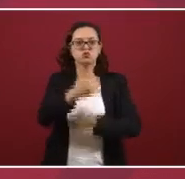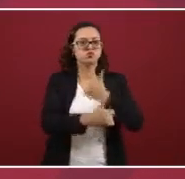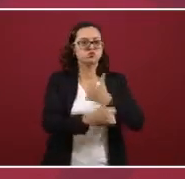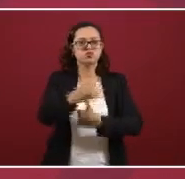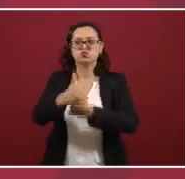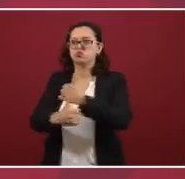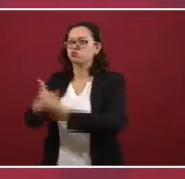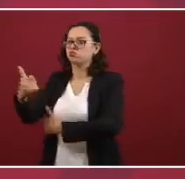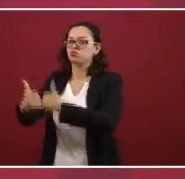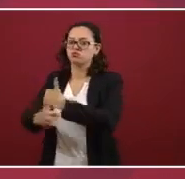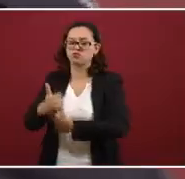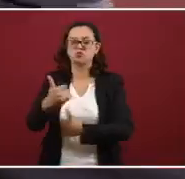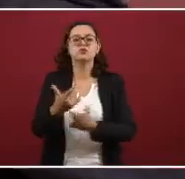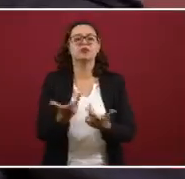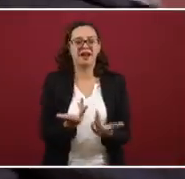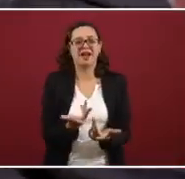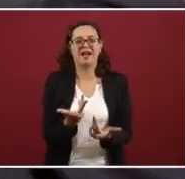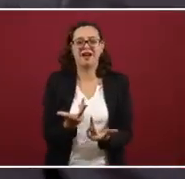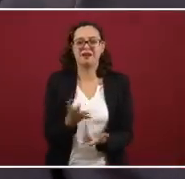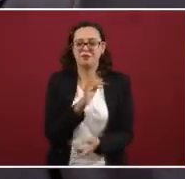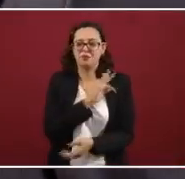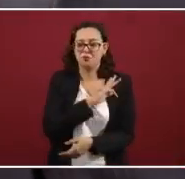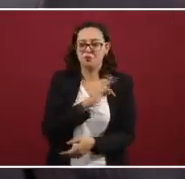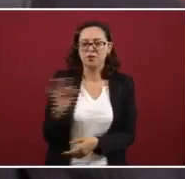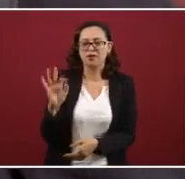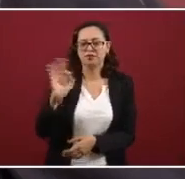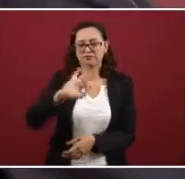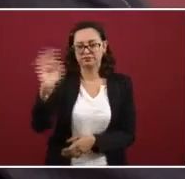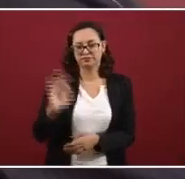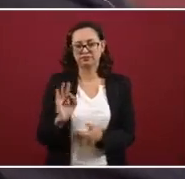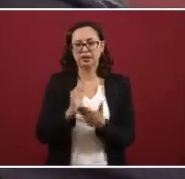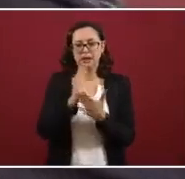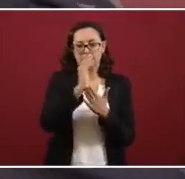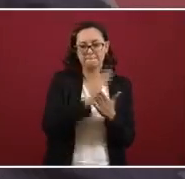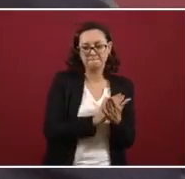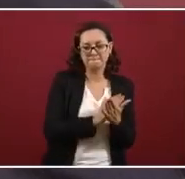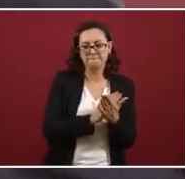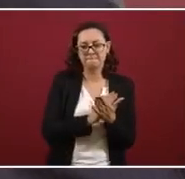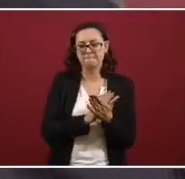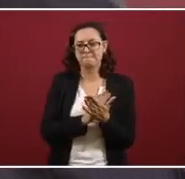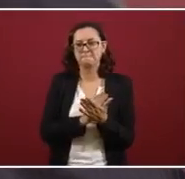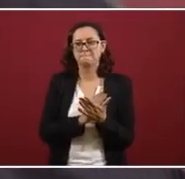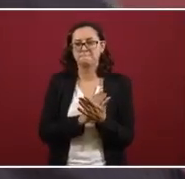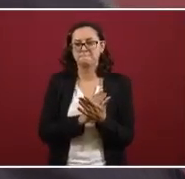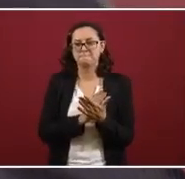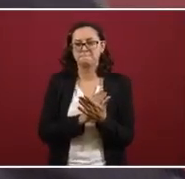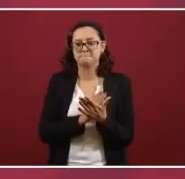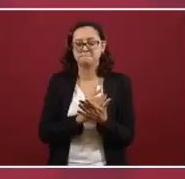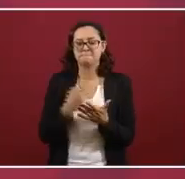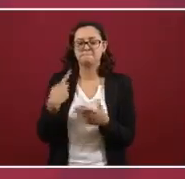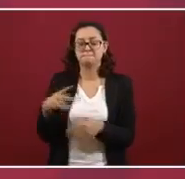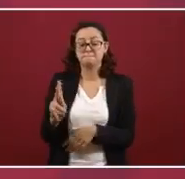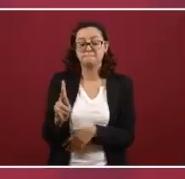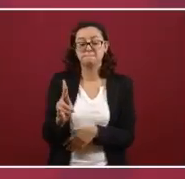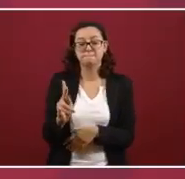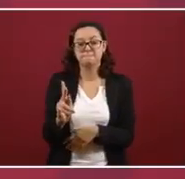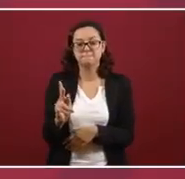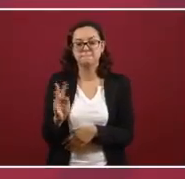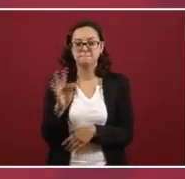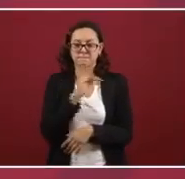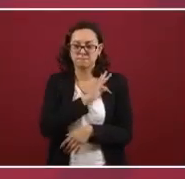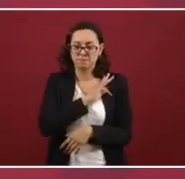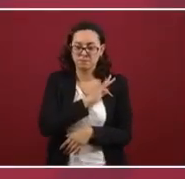llevando a que bajen las comisiones, pero que lo